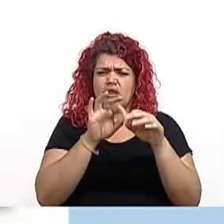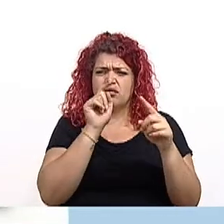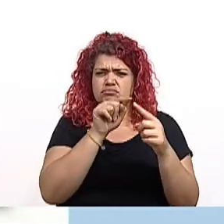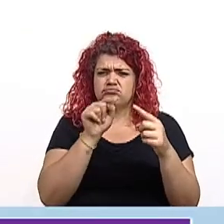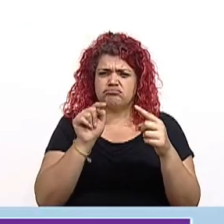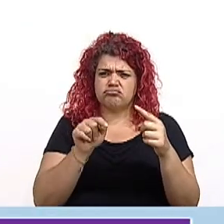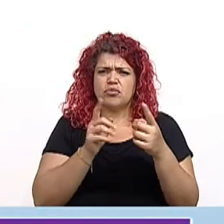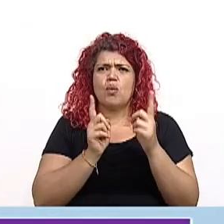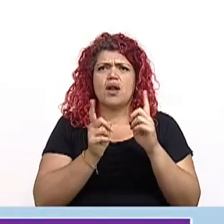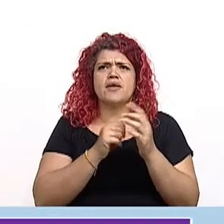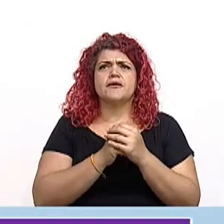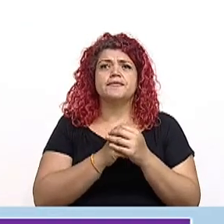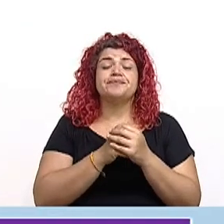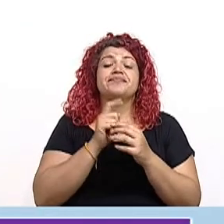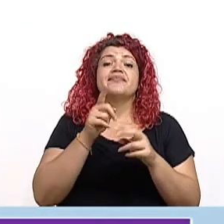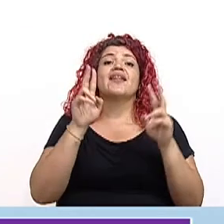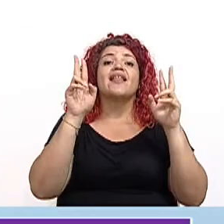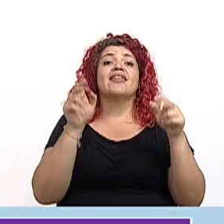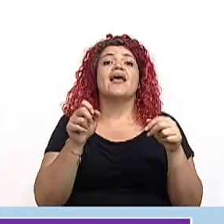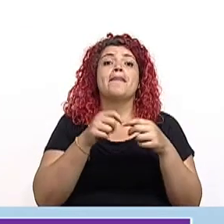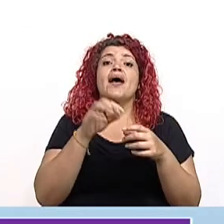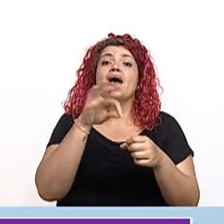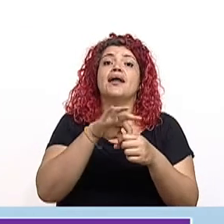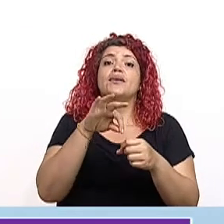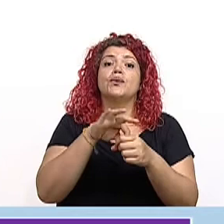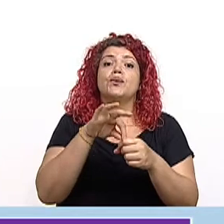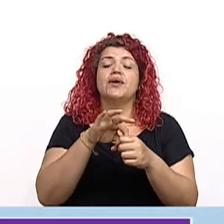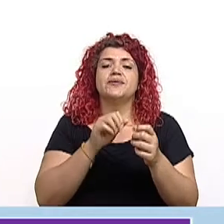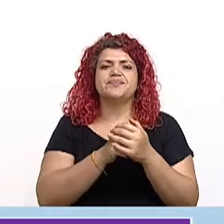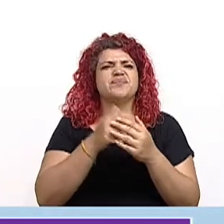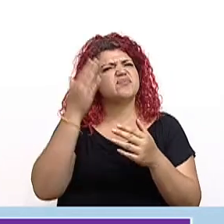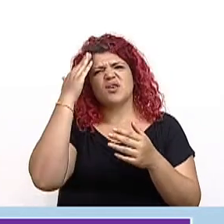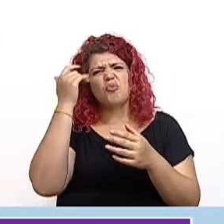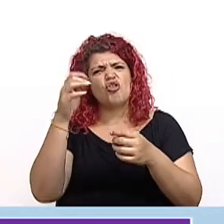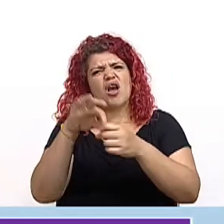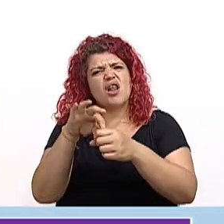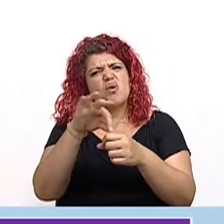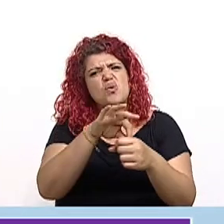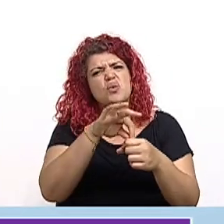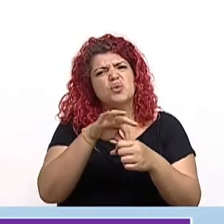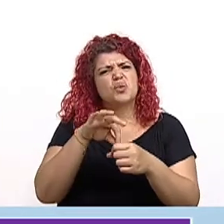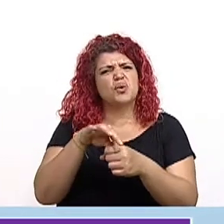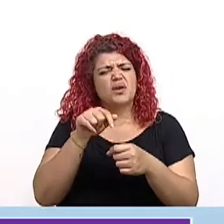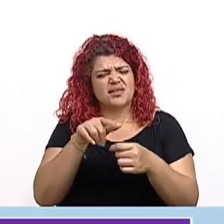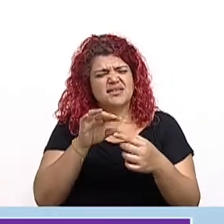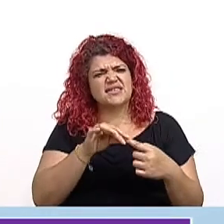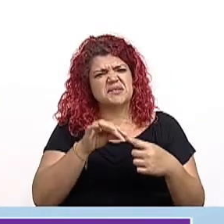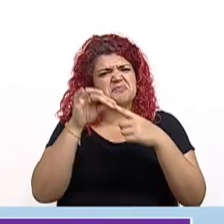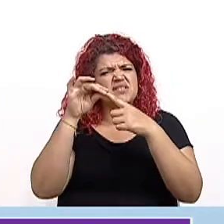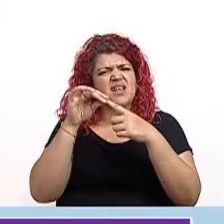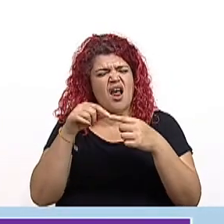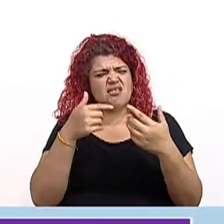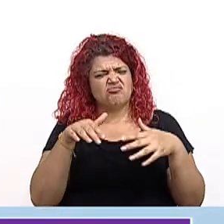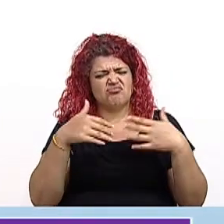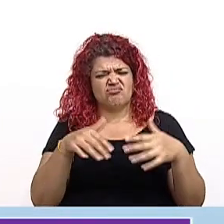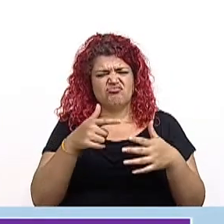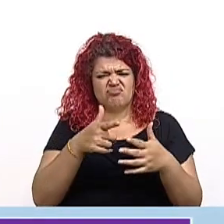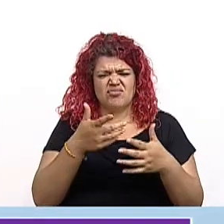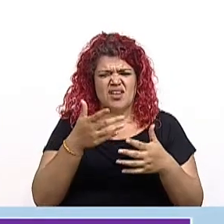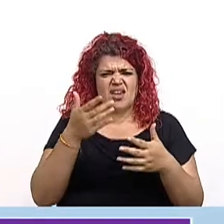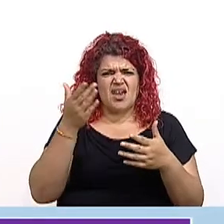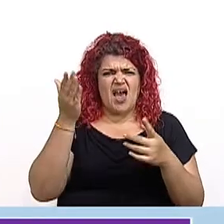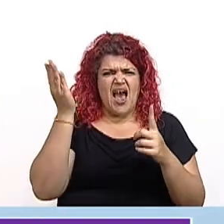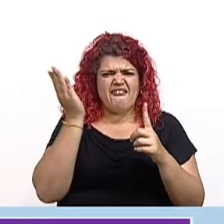observar. En el tema de la agricultura, ¿por qué se dice que la agricultura es especialmente sensible al cambio